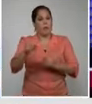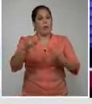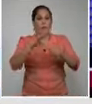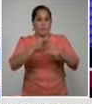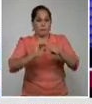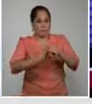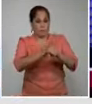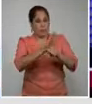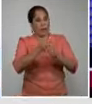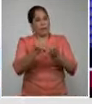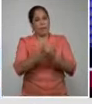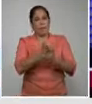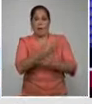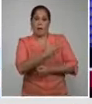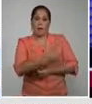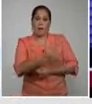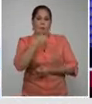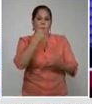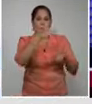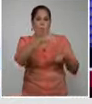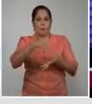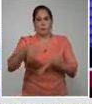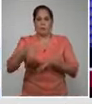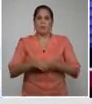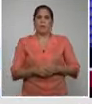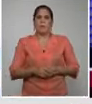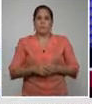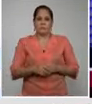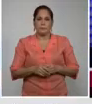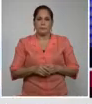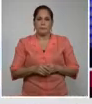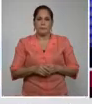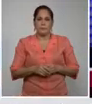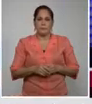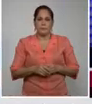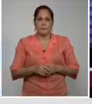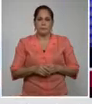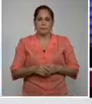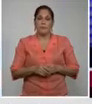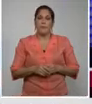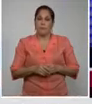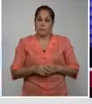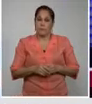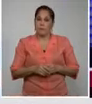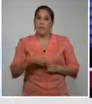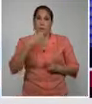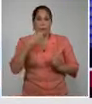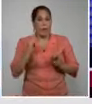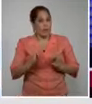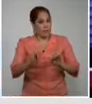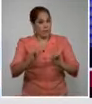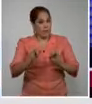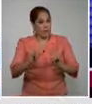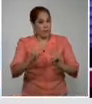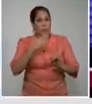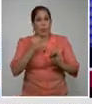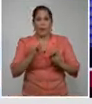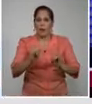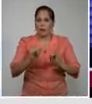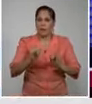y lamentablemente un fallecido como consecuencia de la enfermedad. Son buenas noticias. Hoy